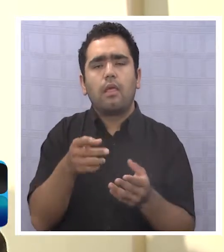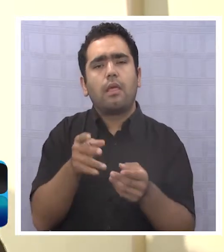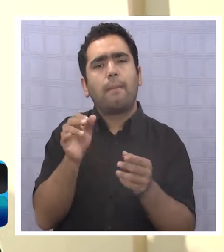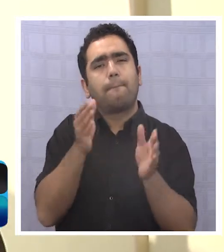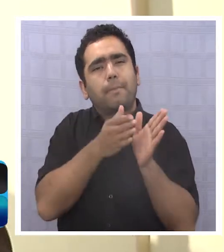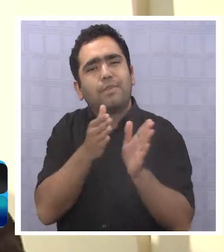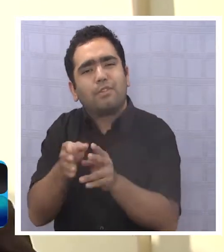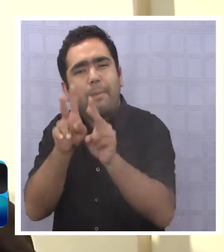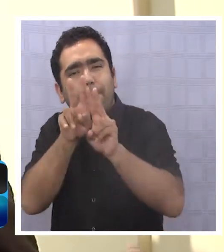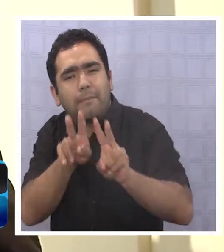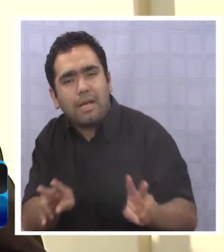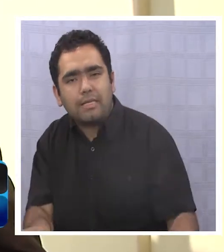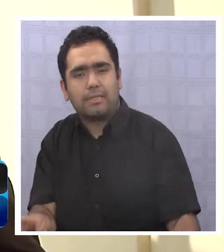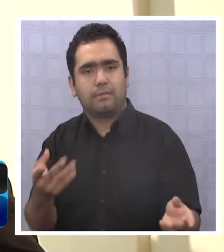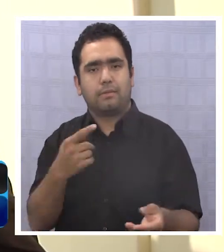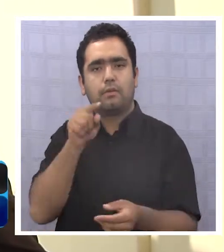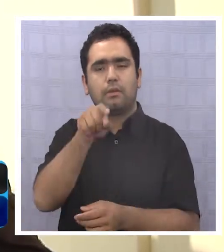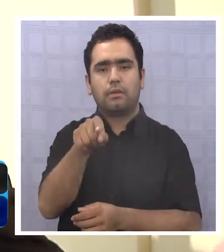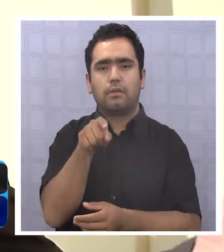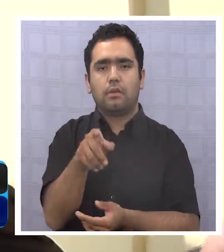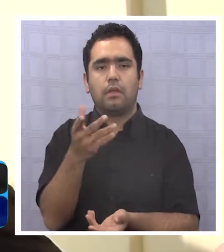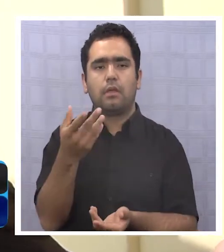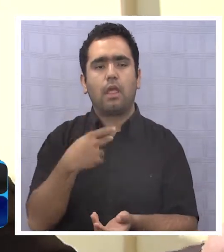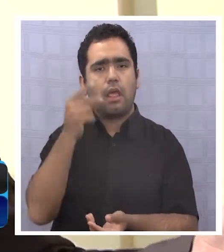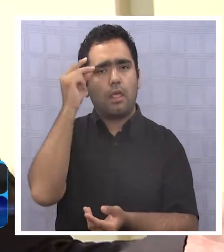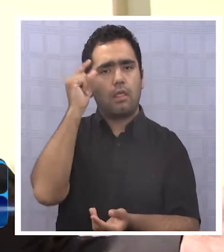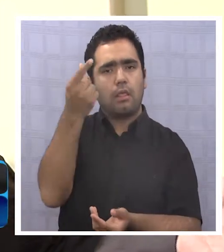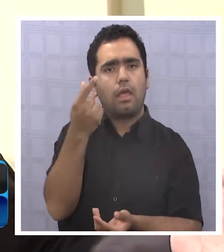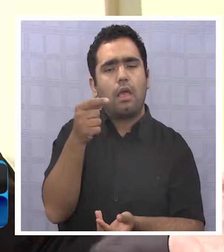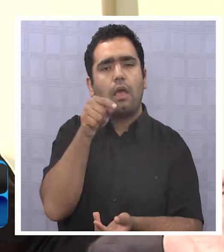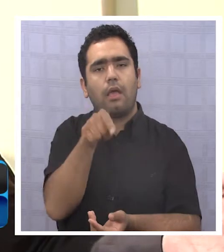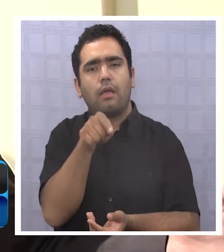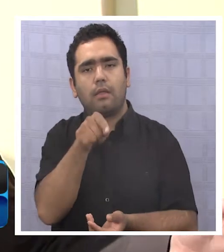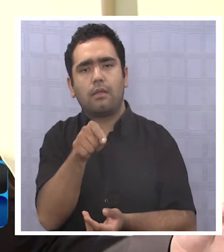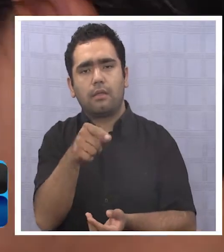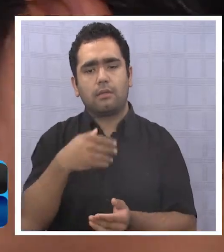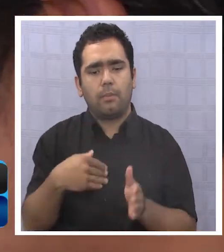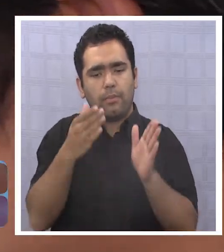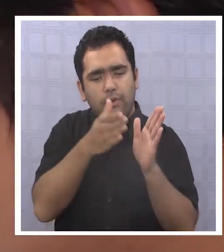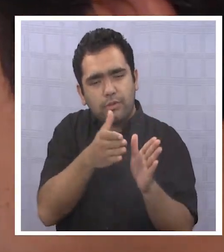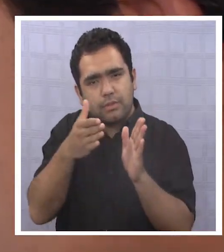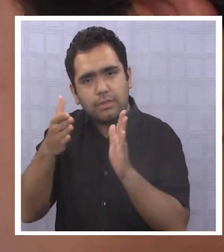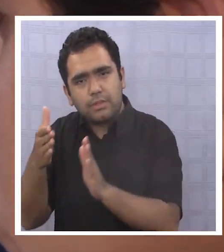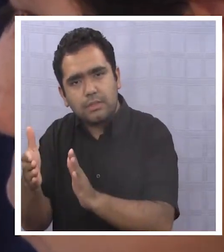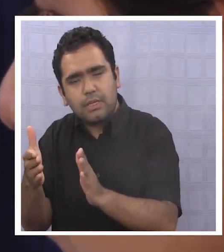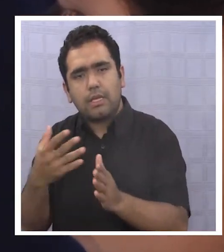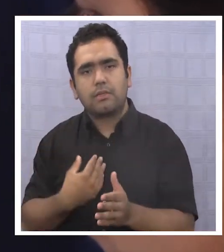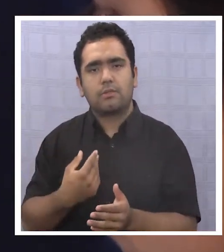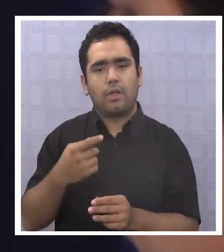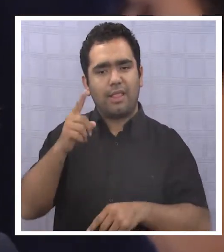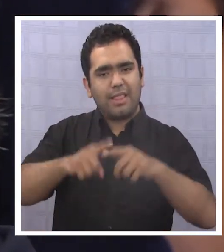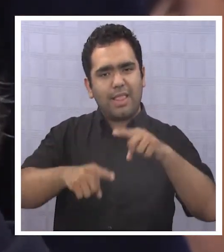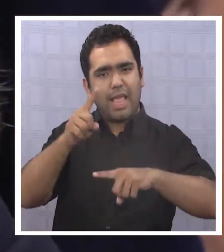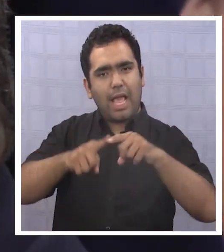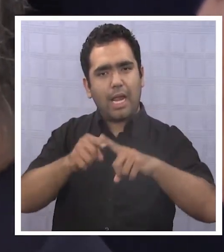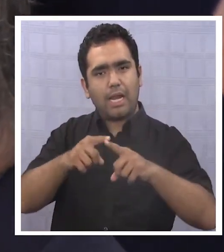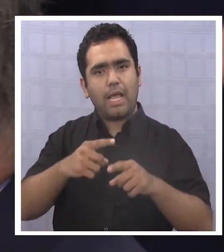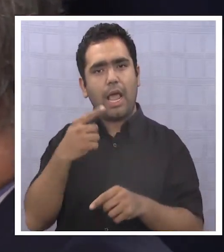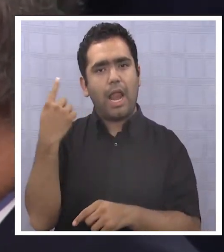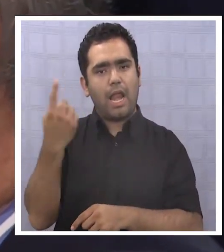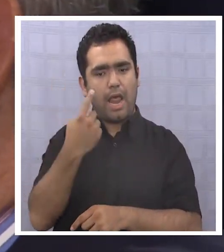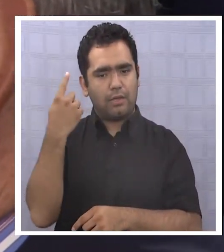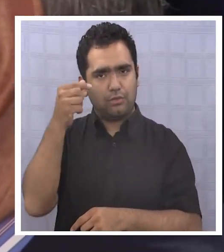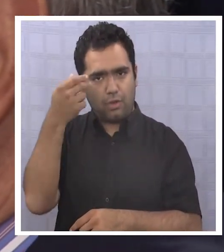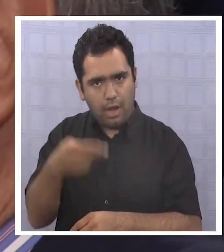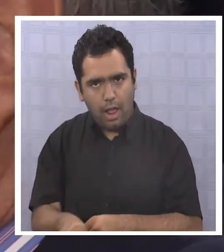muy cerca, ¿cierto?, del proceso de pacificación, un poco antes, la idea de que está justo este proceso de beligerancia entre lo que es el